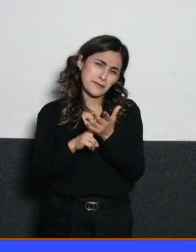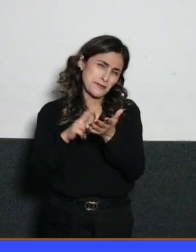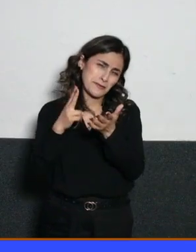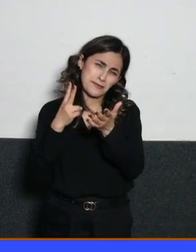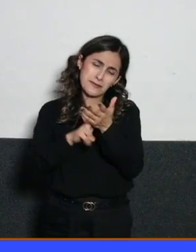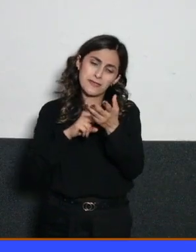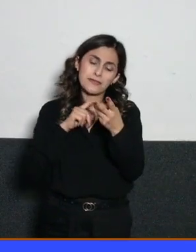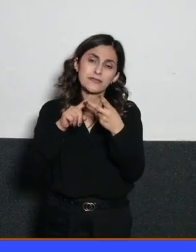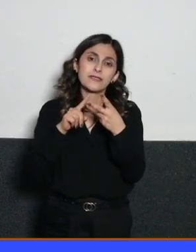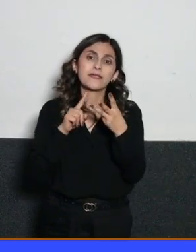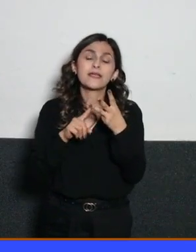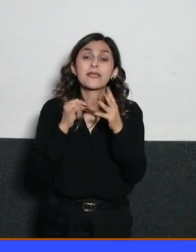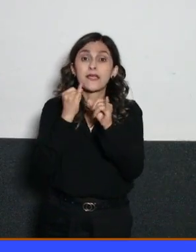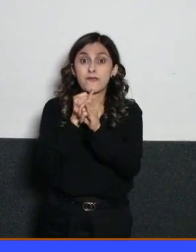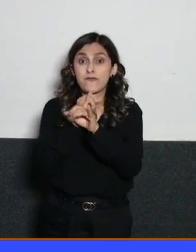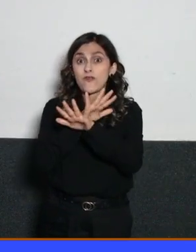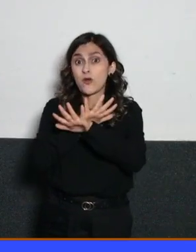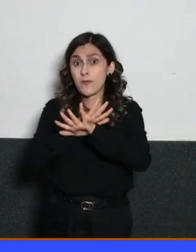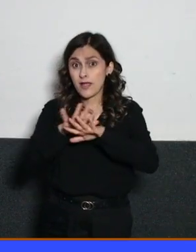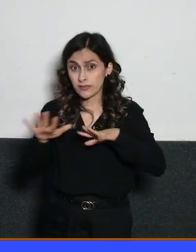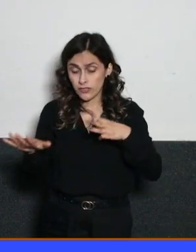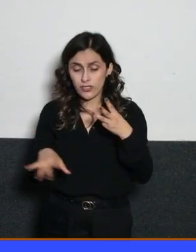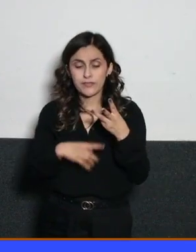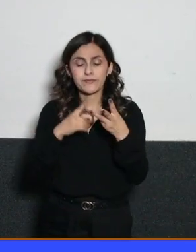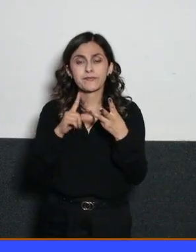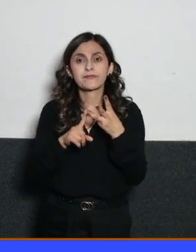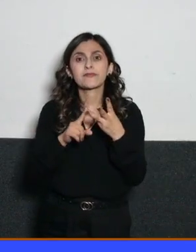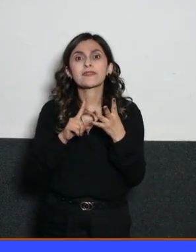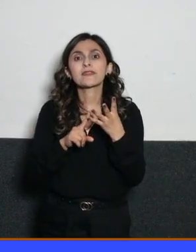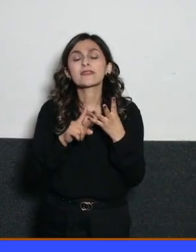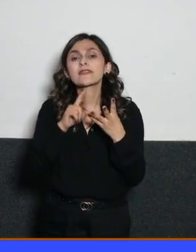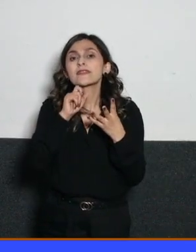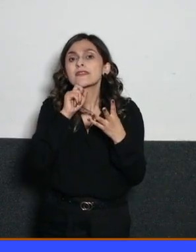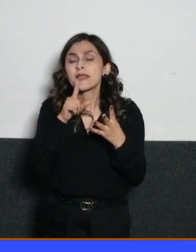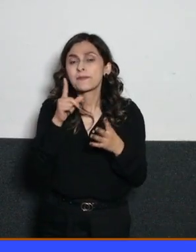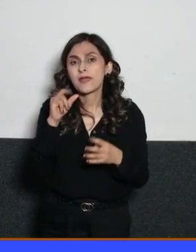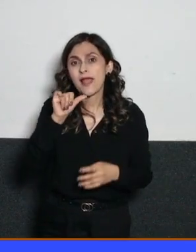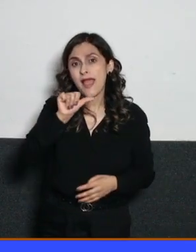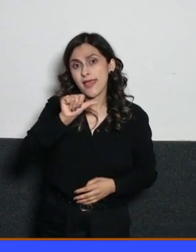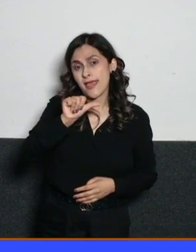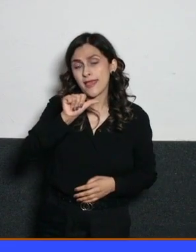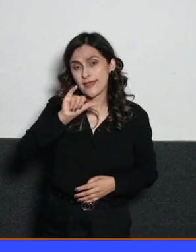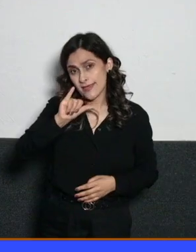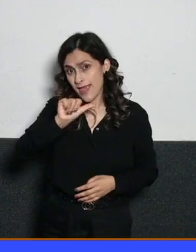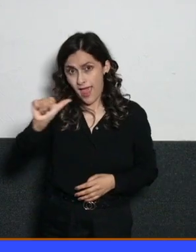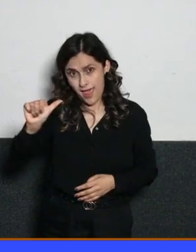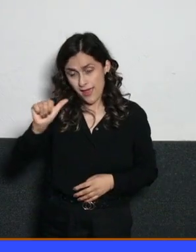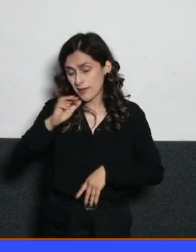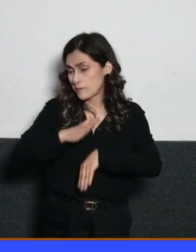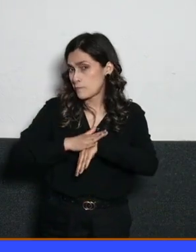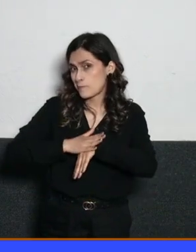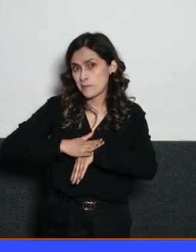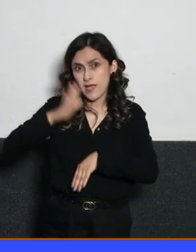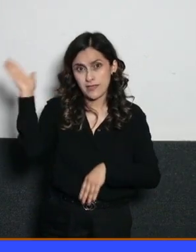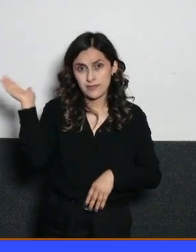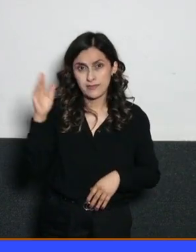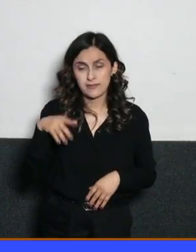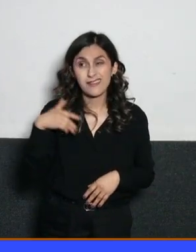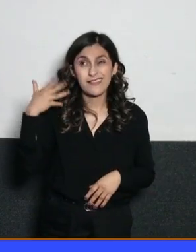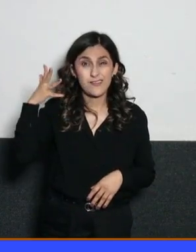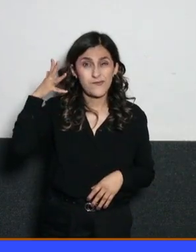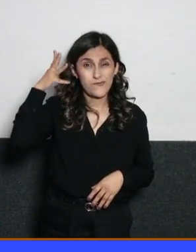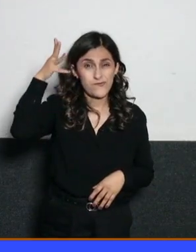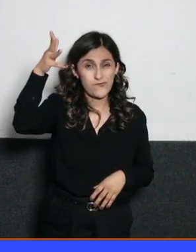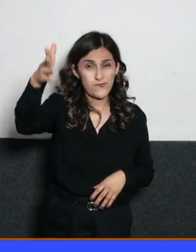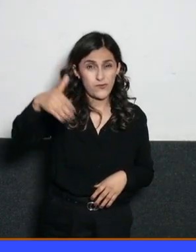Va a haber más información, va a haber más inteligencia artificial. Ustedes se imaginan un mundo donde, no, cada vez vamos a usar menos, gracias. Como